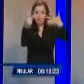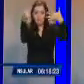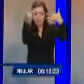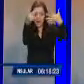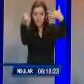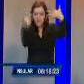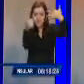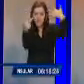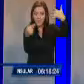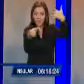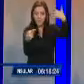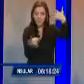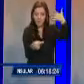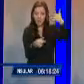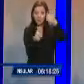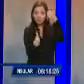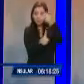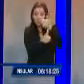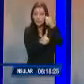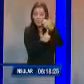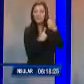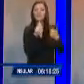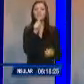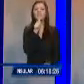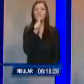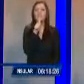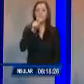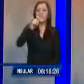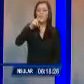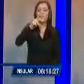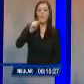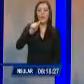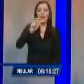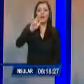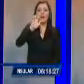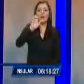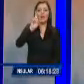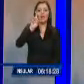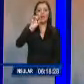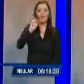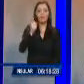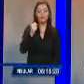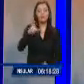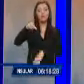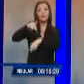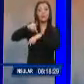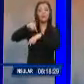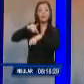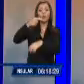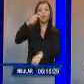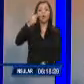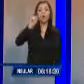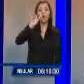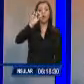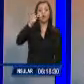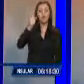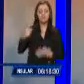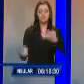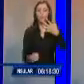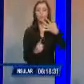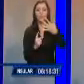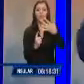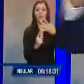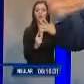consejeros suplentes es precisamente Ana Marcela Paredes como primera consejera suplente y en el caso de la doctora Solanda Goyes como cuarta